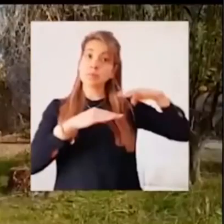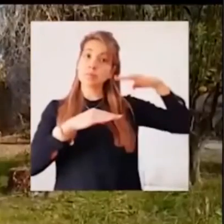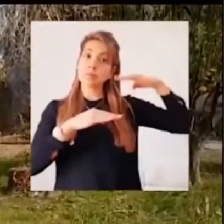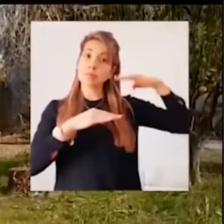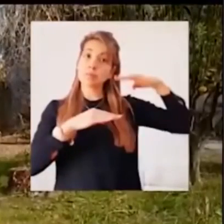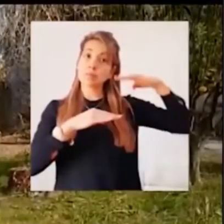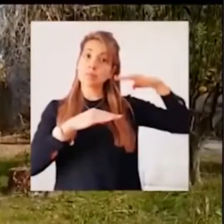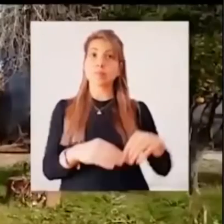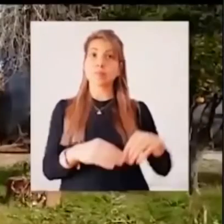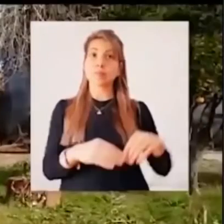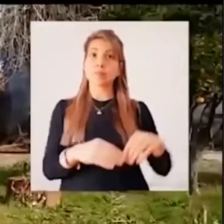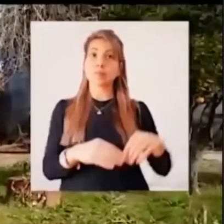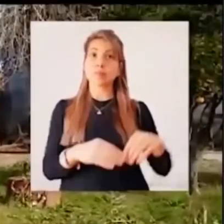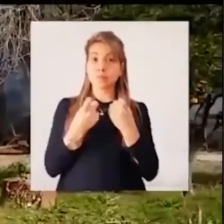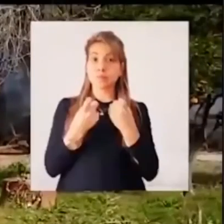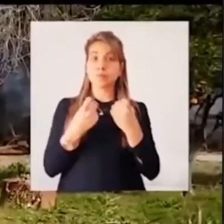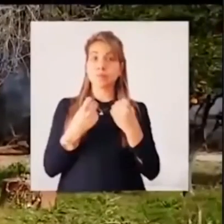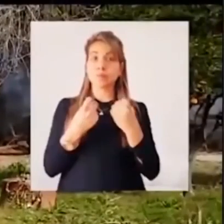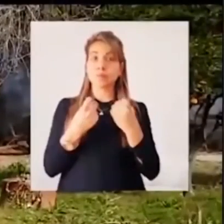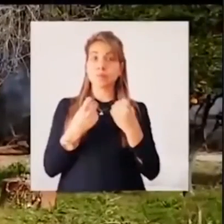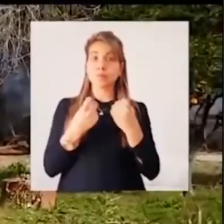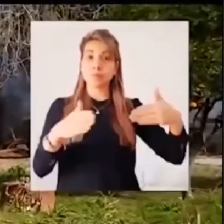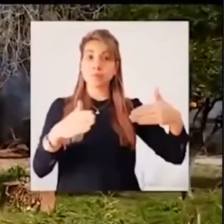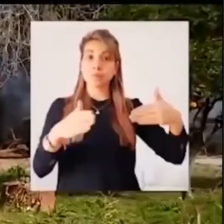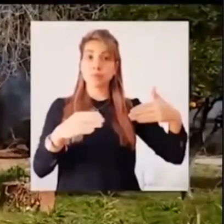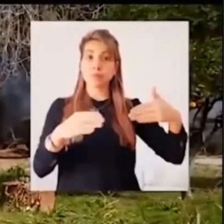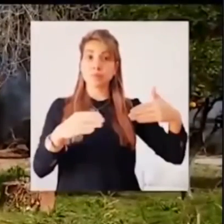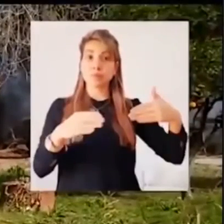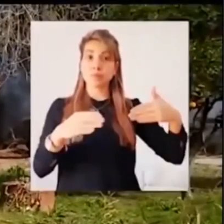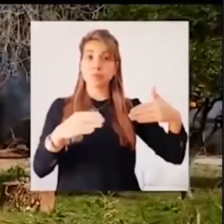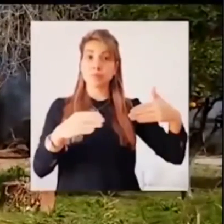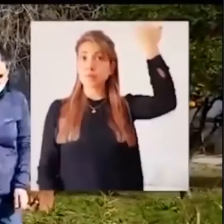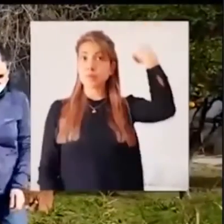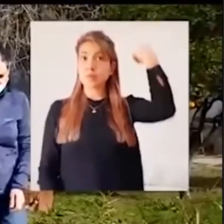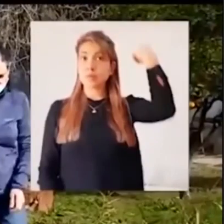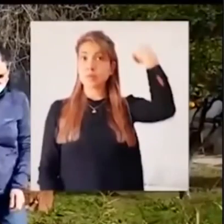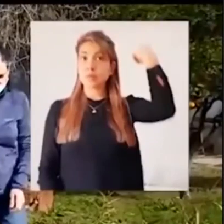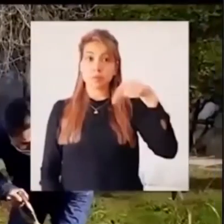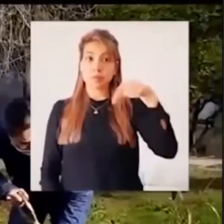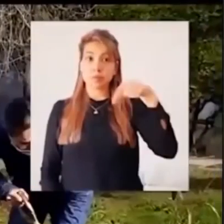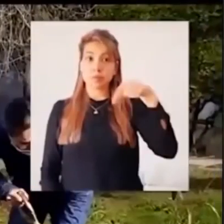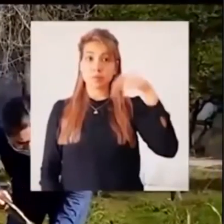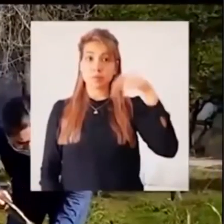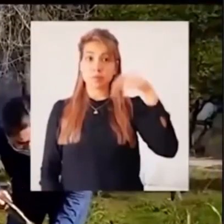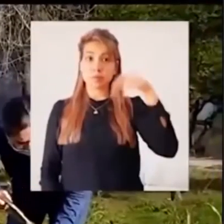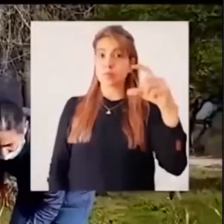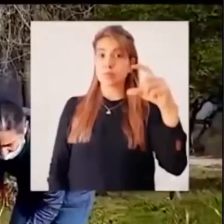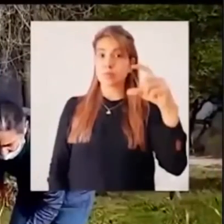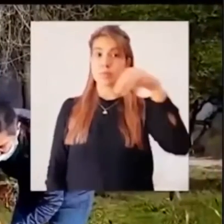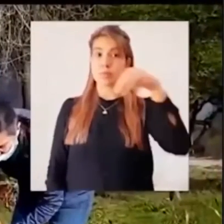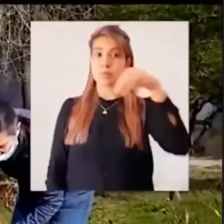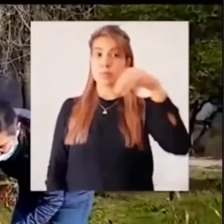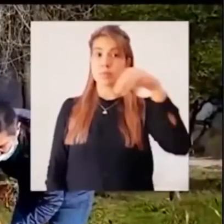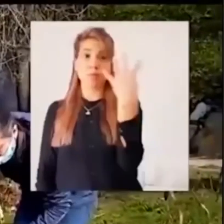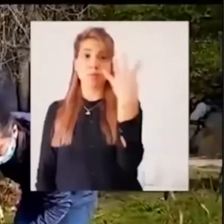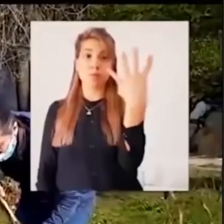caso 140 centímetros. Más adelante podrán ver cuál es el motivo por el cual se trabaja un